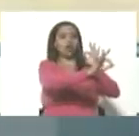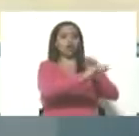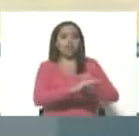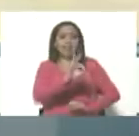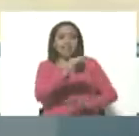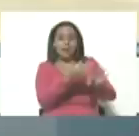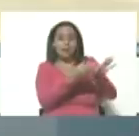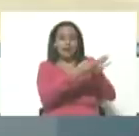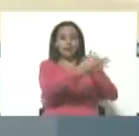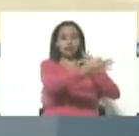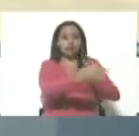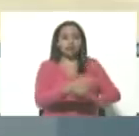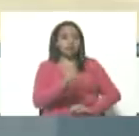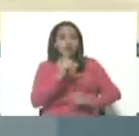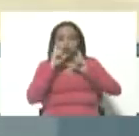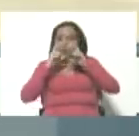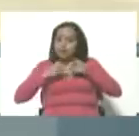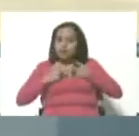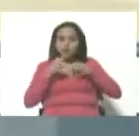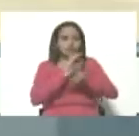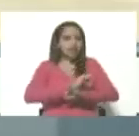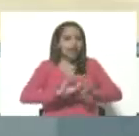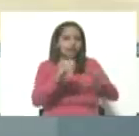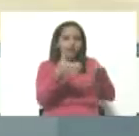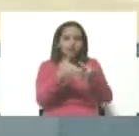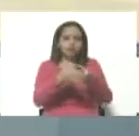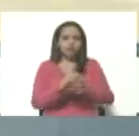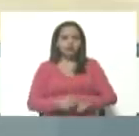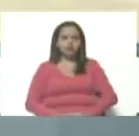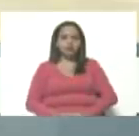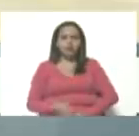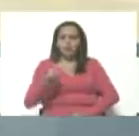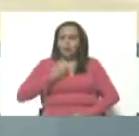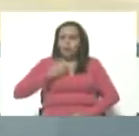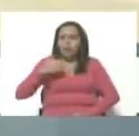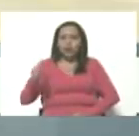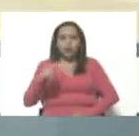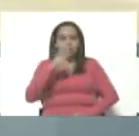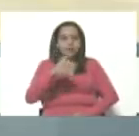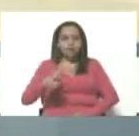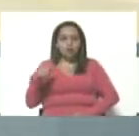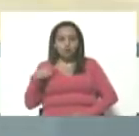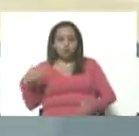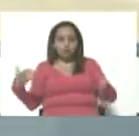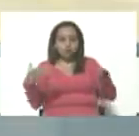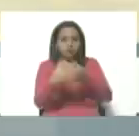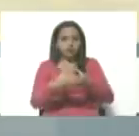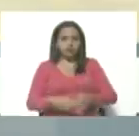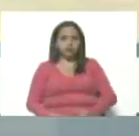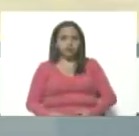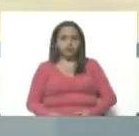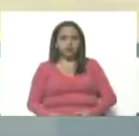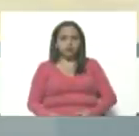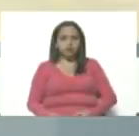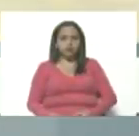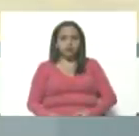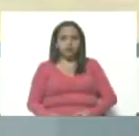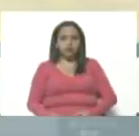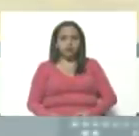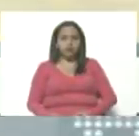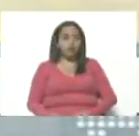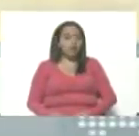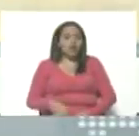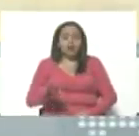a distancia. No me quito el tapabocas en la reunión. Sea quien sea con quien me reúna, así sea con el Papa